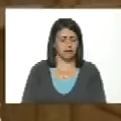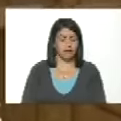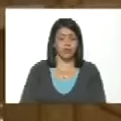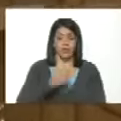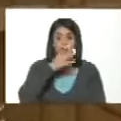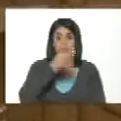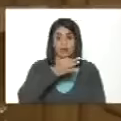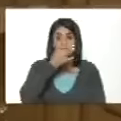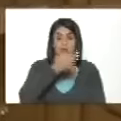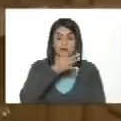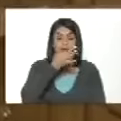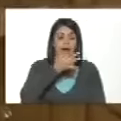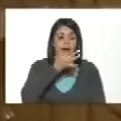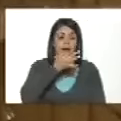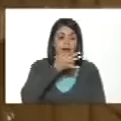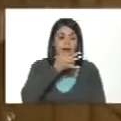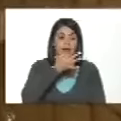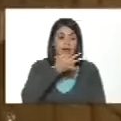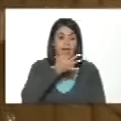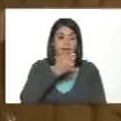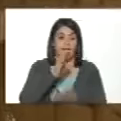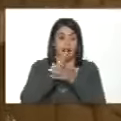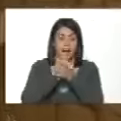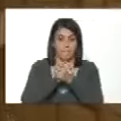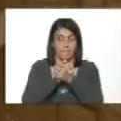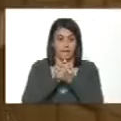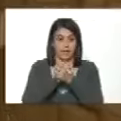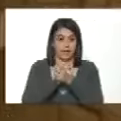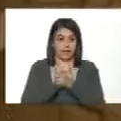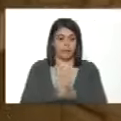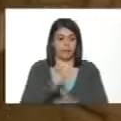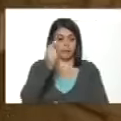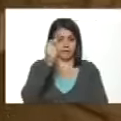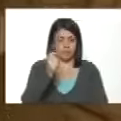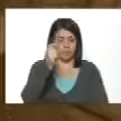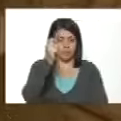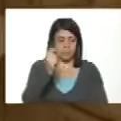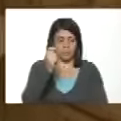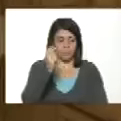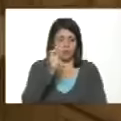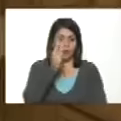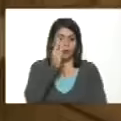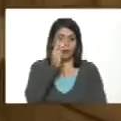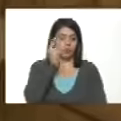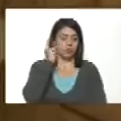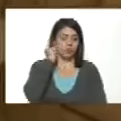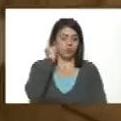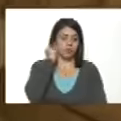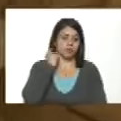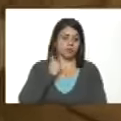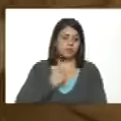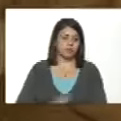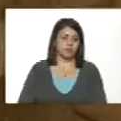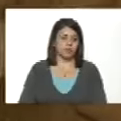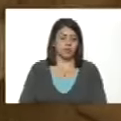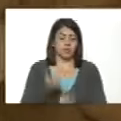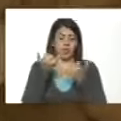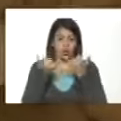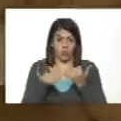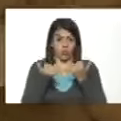Muy buenas tardes, queridos compañeros, colegas parlamentarios, parlamentarias. Me